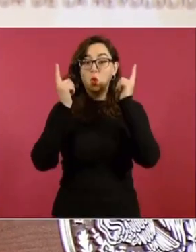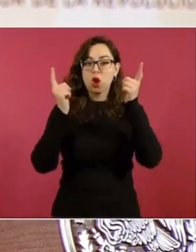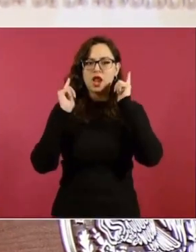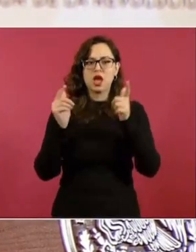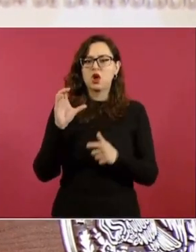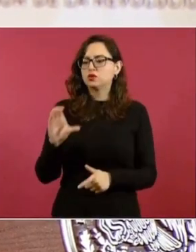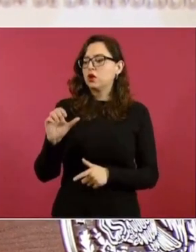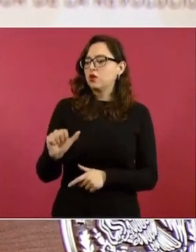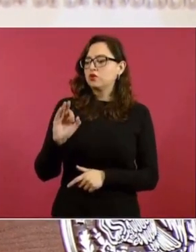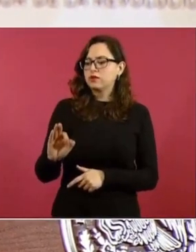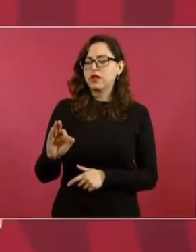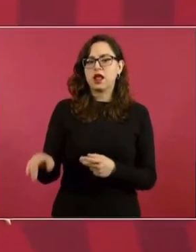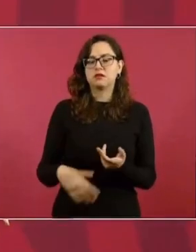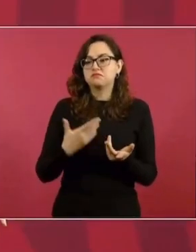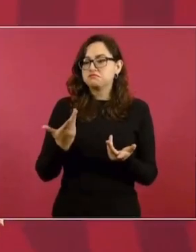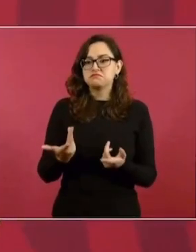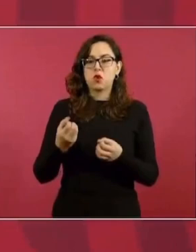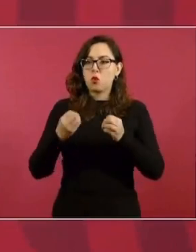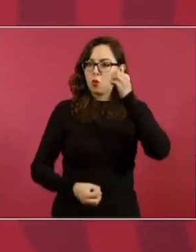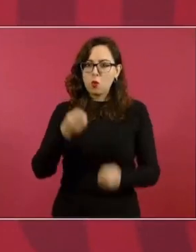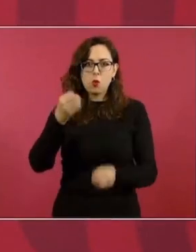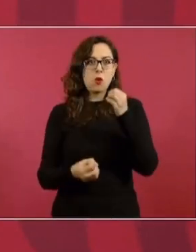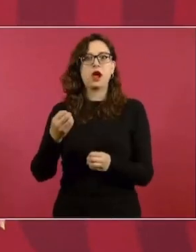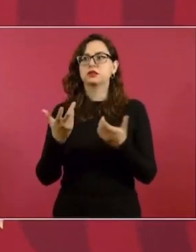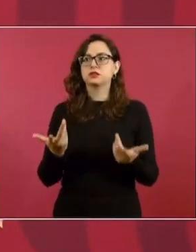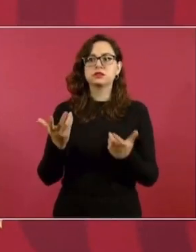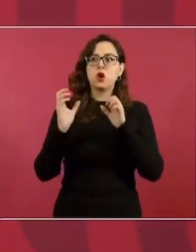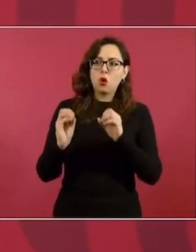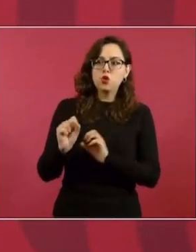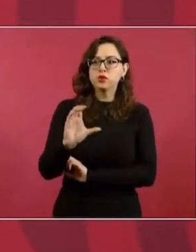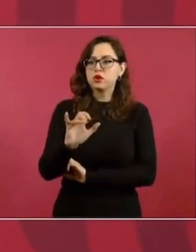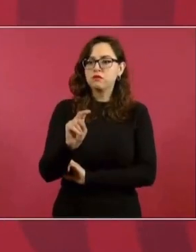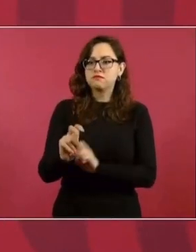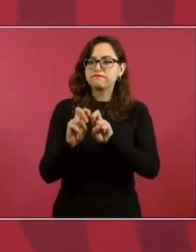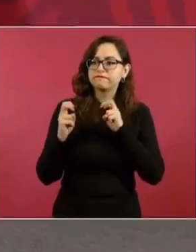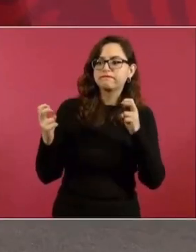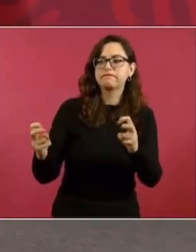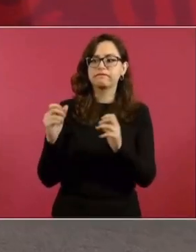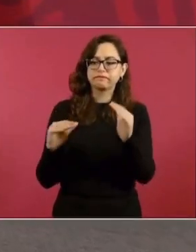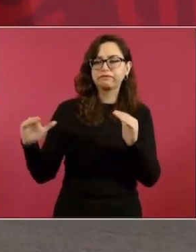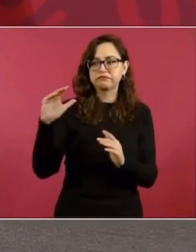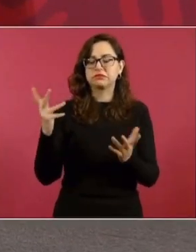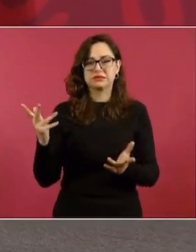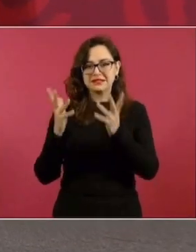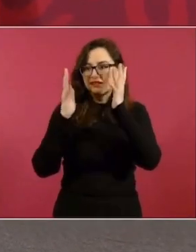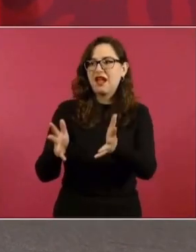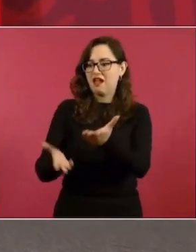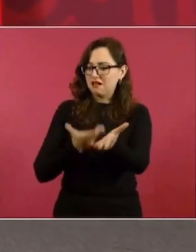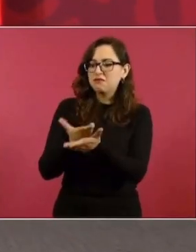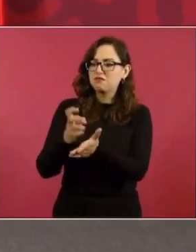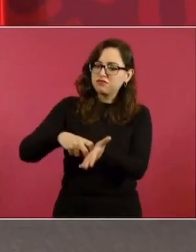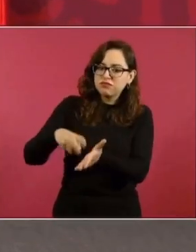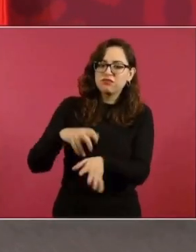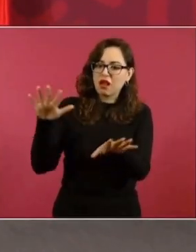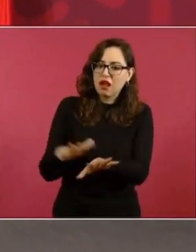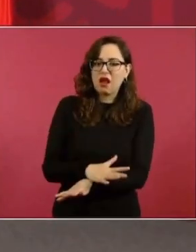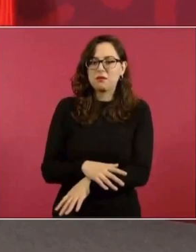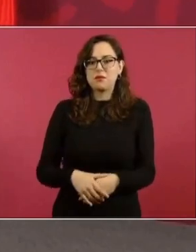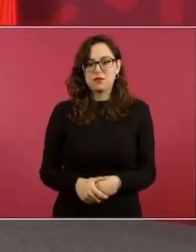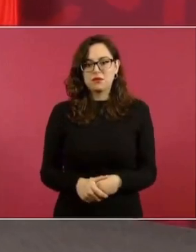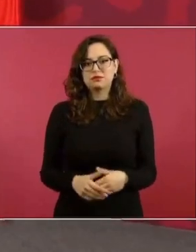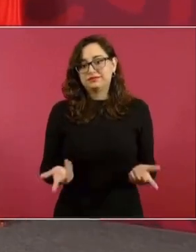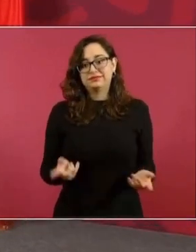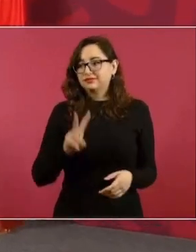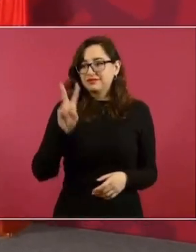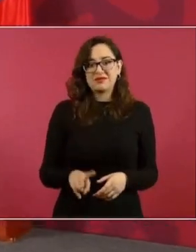judicatura, o un grupo de jueces, o los ministros, lo planteen. Porque sí